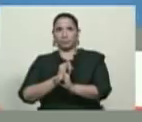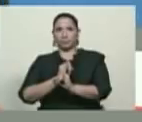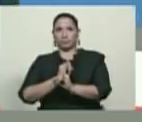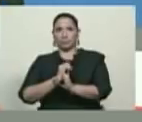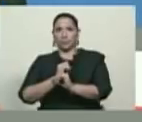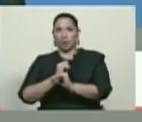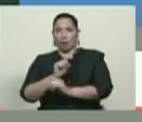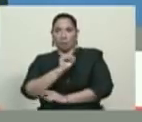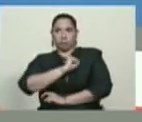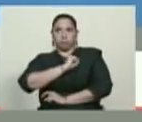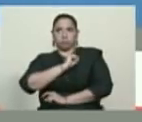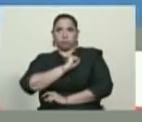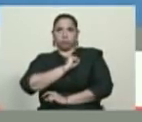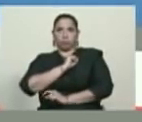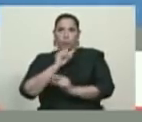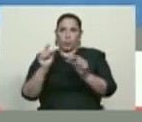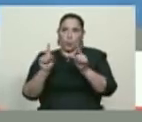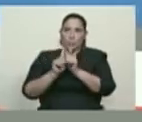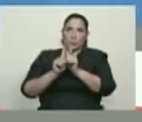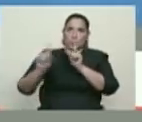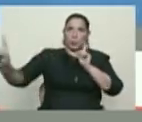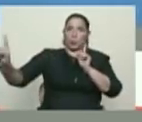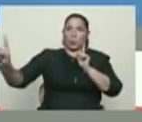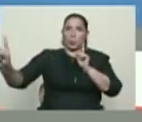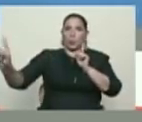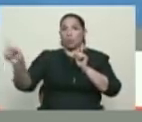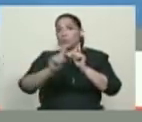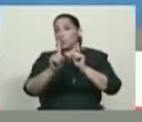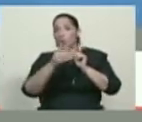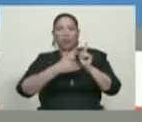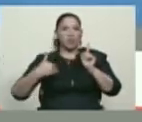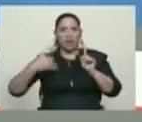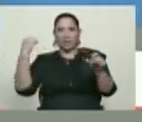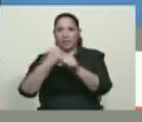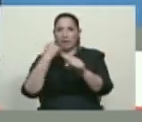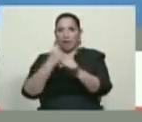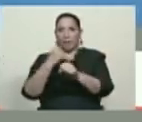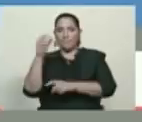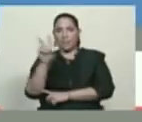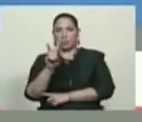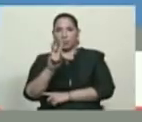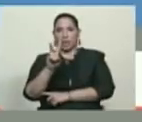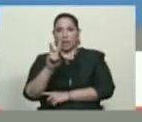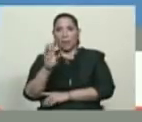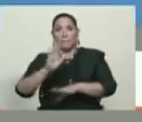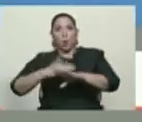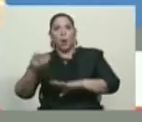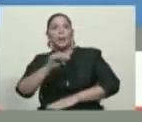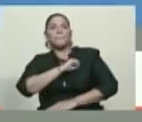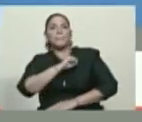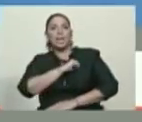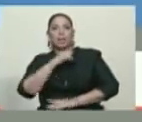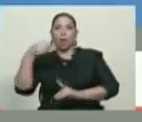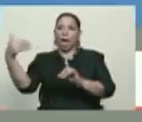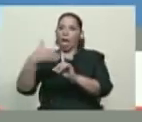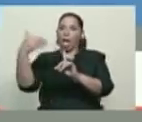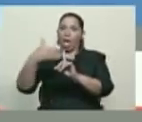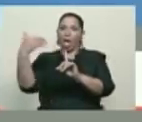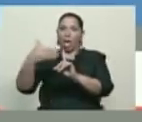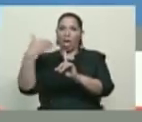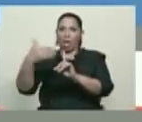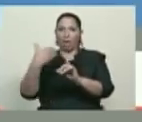asusta, toma distancia de Venezuela y no quiere trabajar con Venezuela por temor a las sanciones, así llamadas, a esas